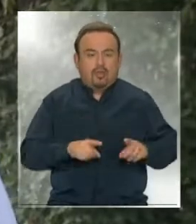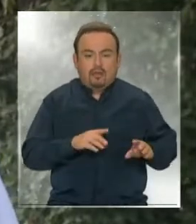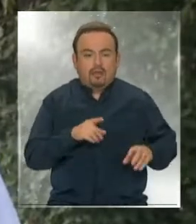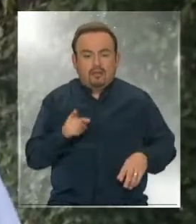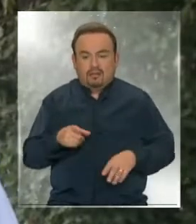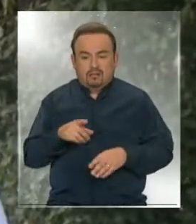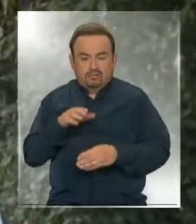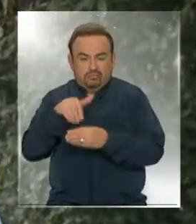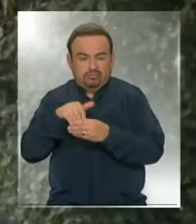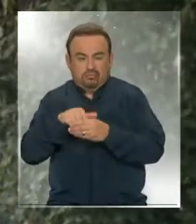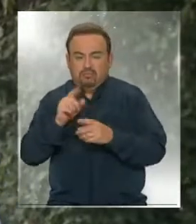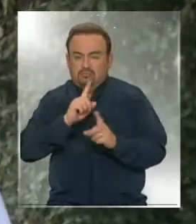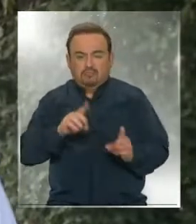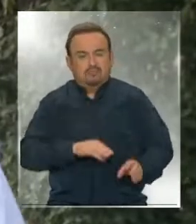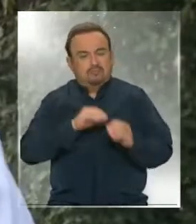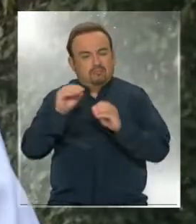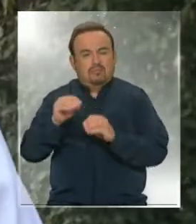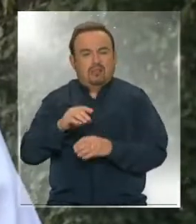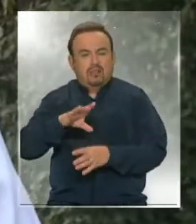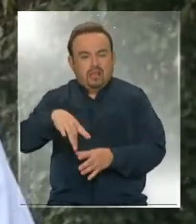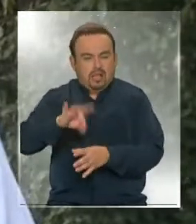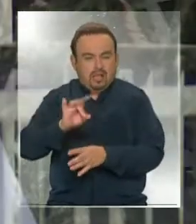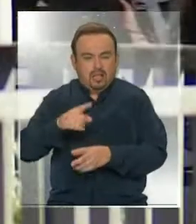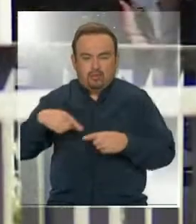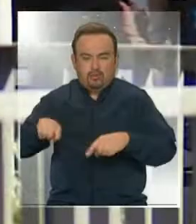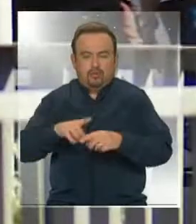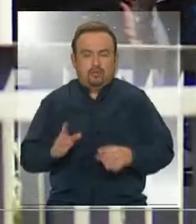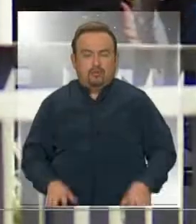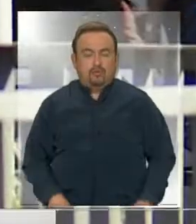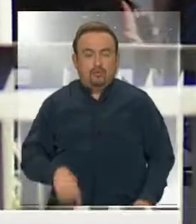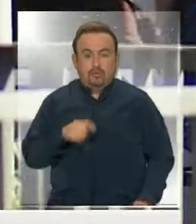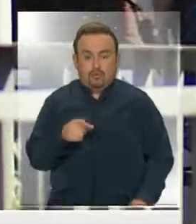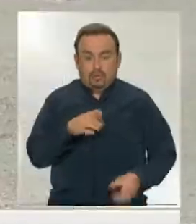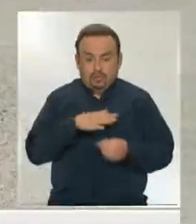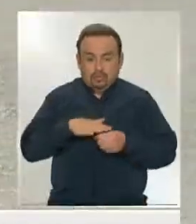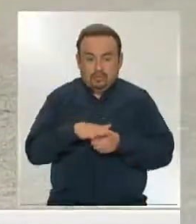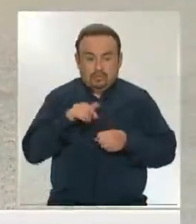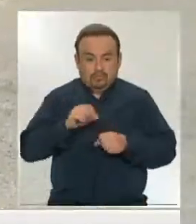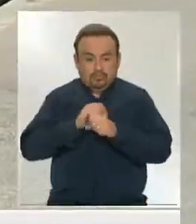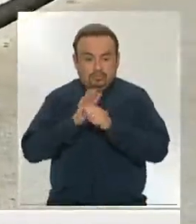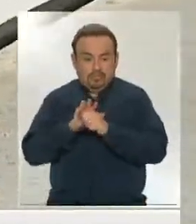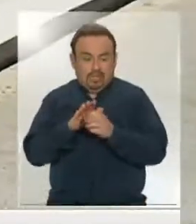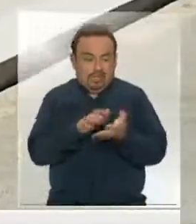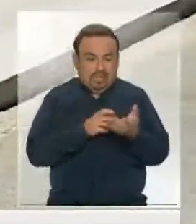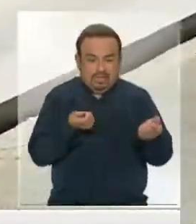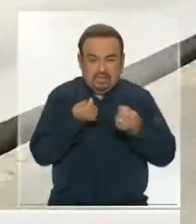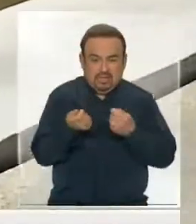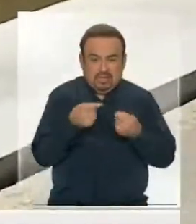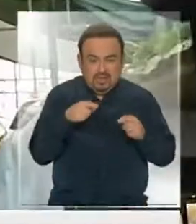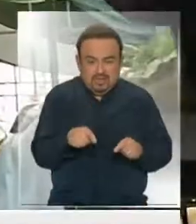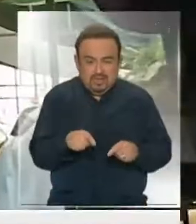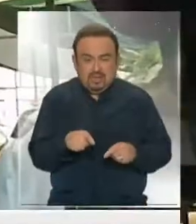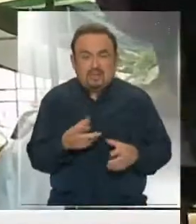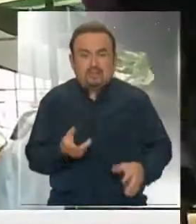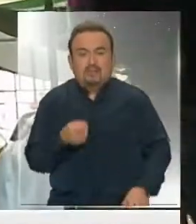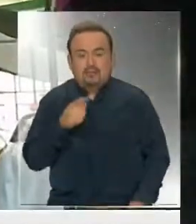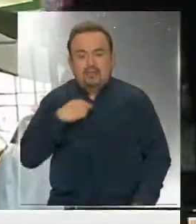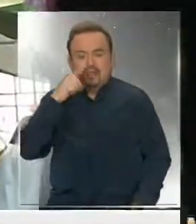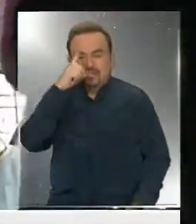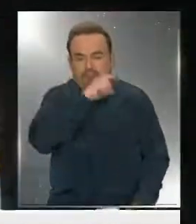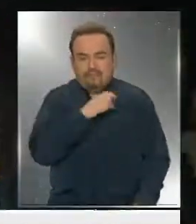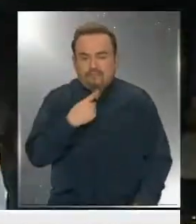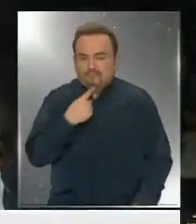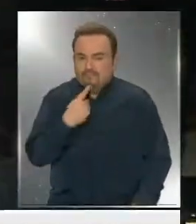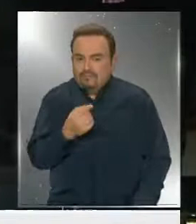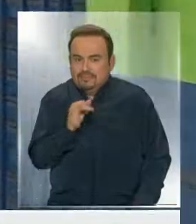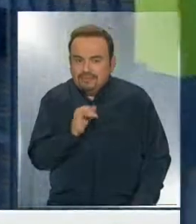realizar este plebiscito y pasar directamente a la elección de asambleístas. El panorama sanitario y económico que dejará la crisis por el coronavirus es difícil de